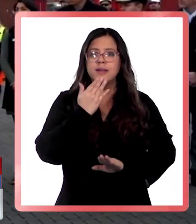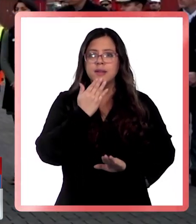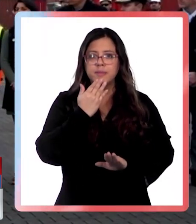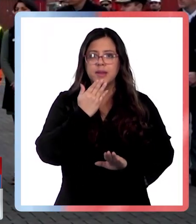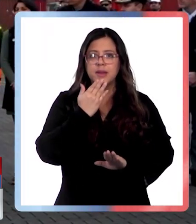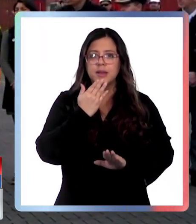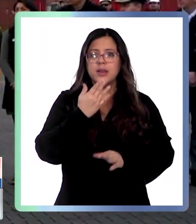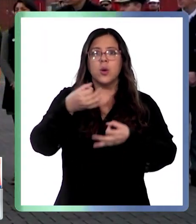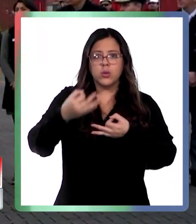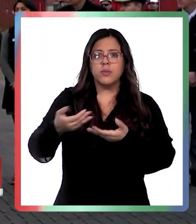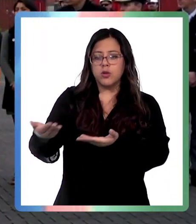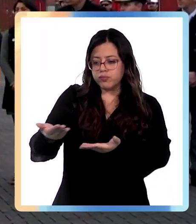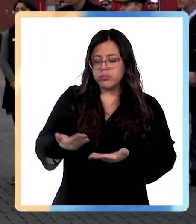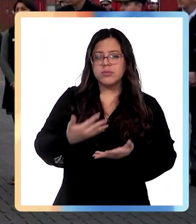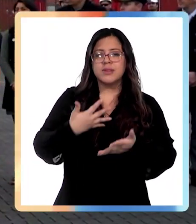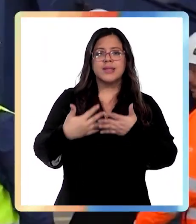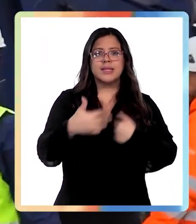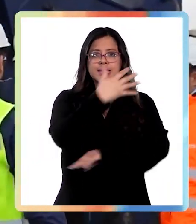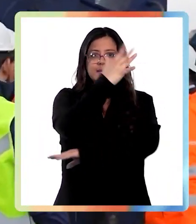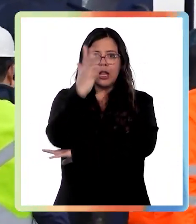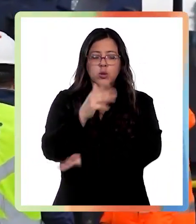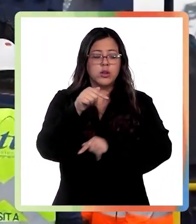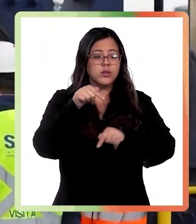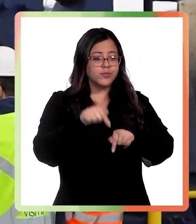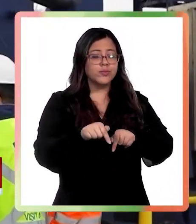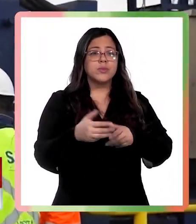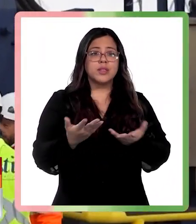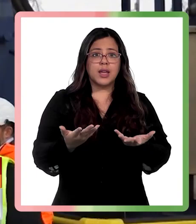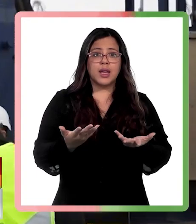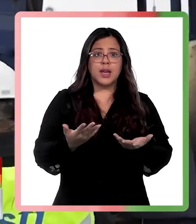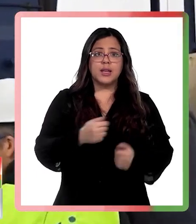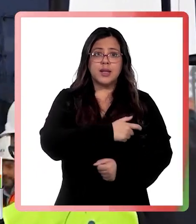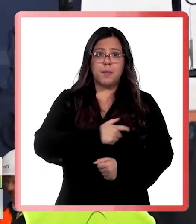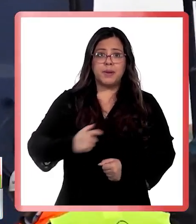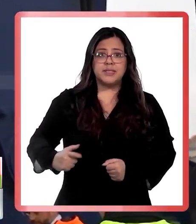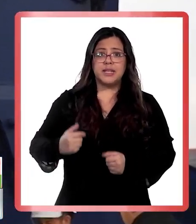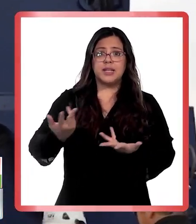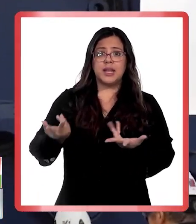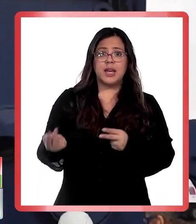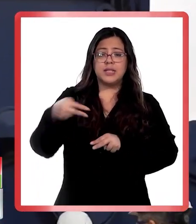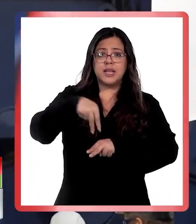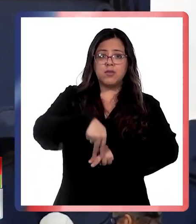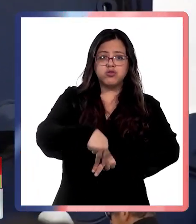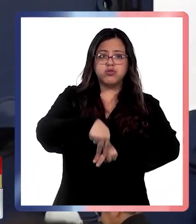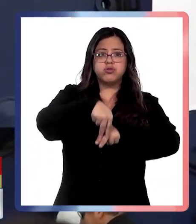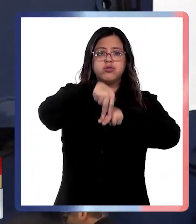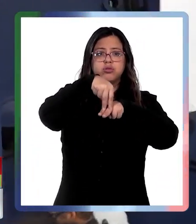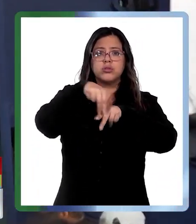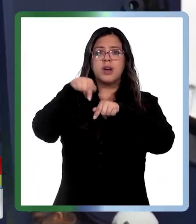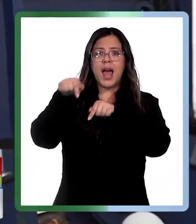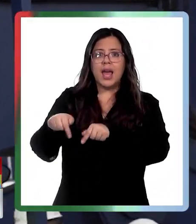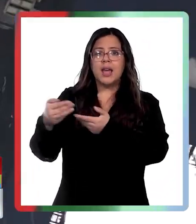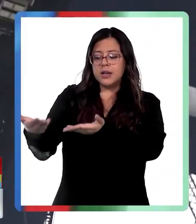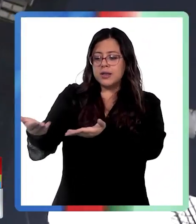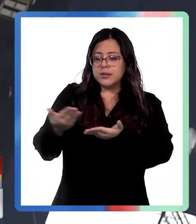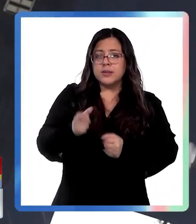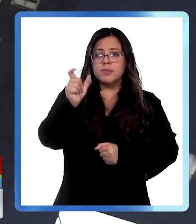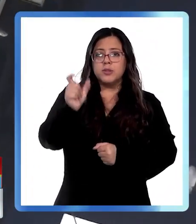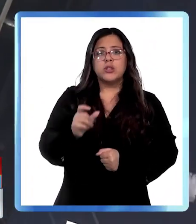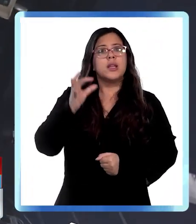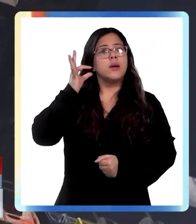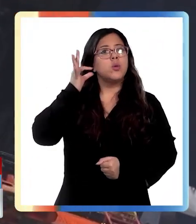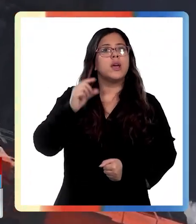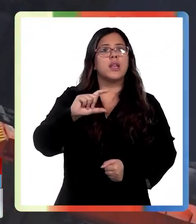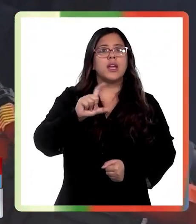también las riquezas que nos ha dado la naturaleza. En la actividad, el presidente subió una de las grúas de portacontenedores. Fue ahí donde la recibió